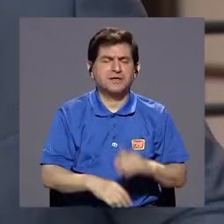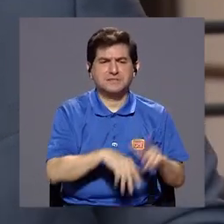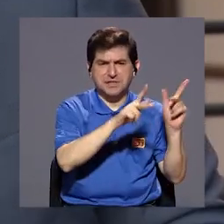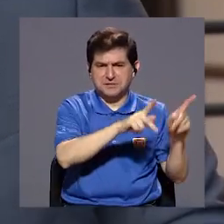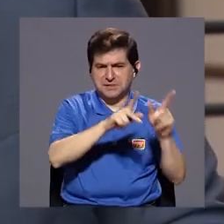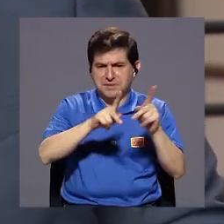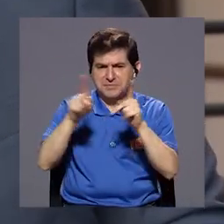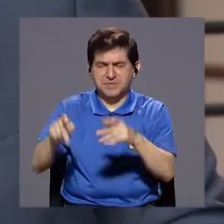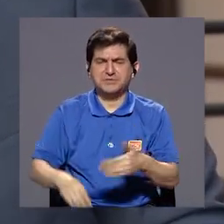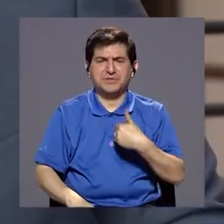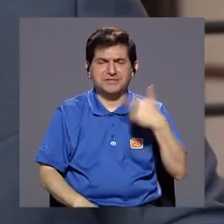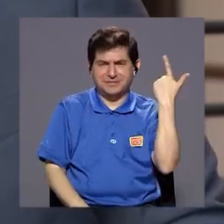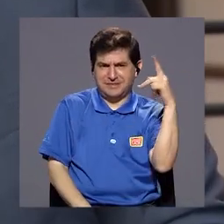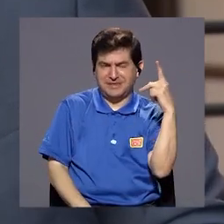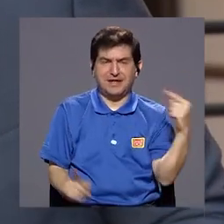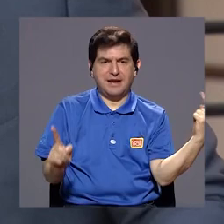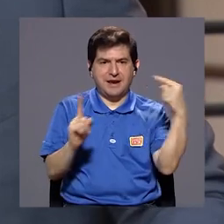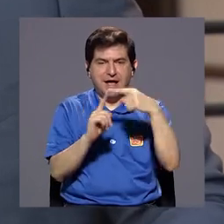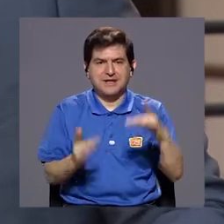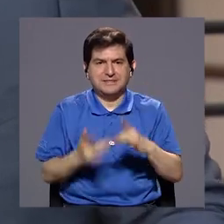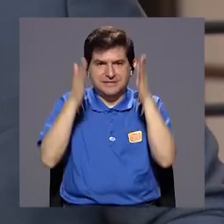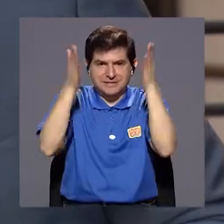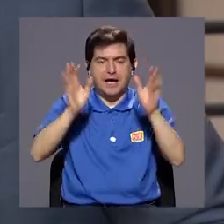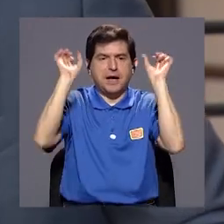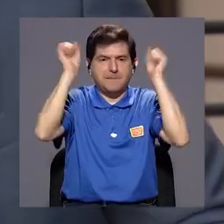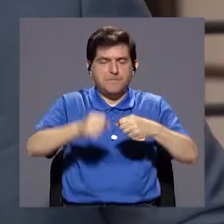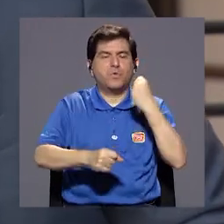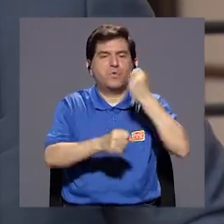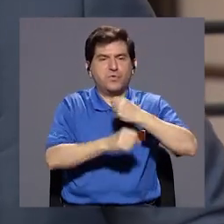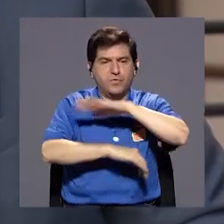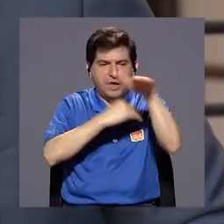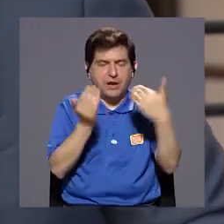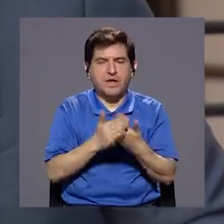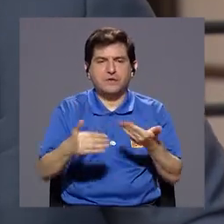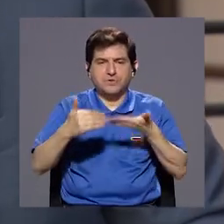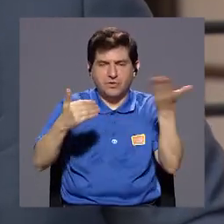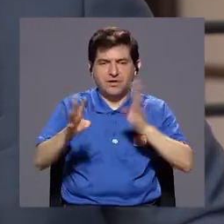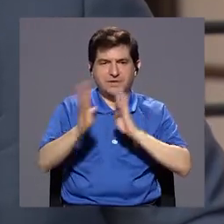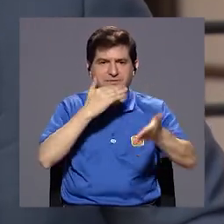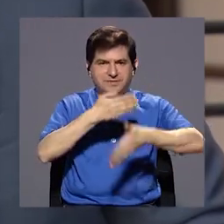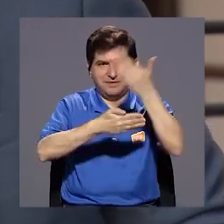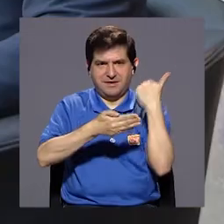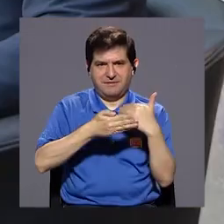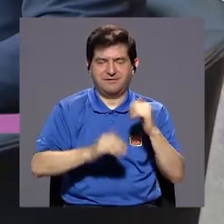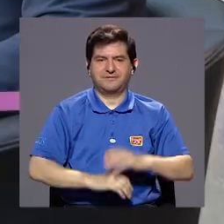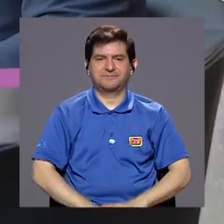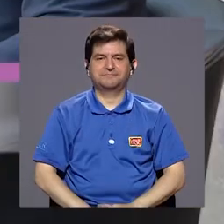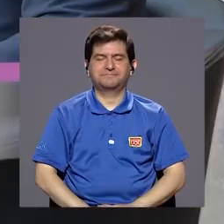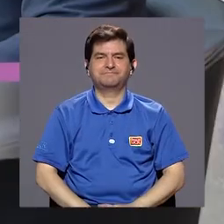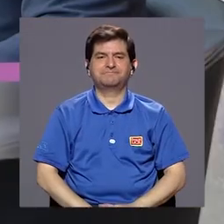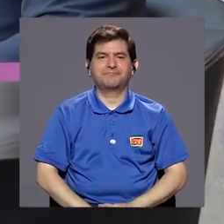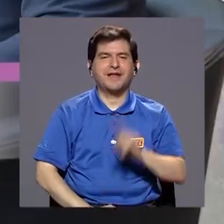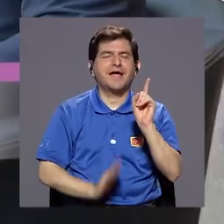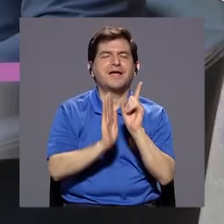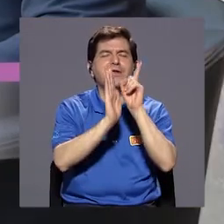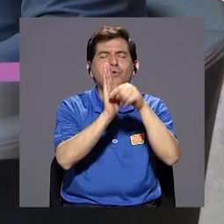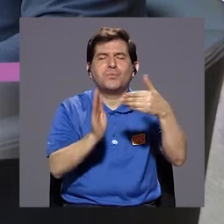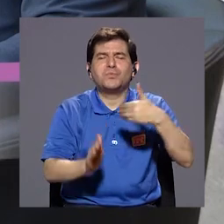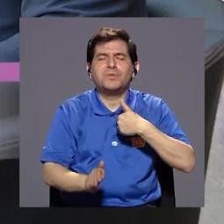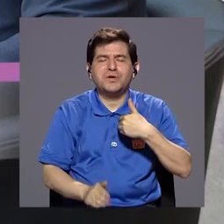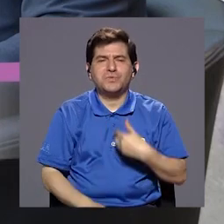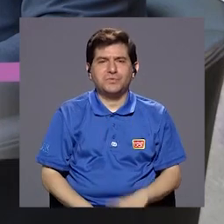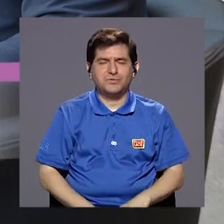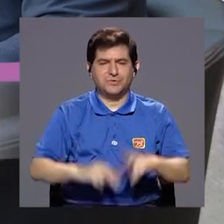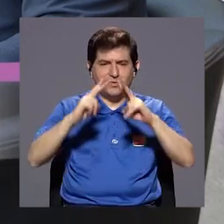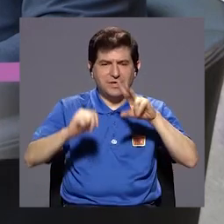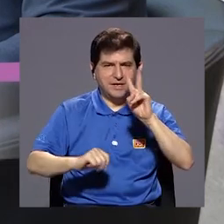de los pacientes que tienen riesgo, hasta un especialista, pueden trabajar en todos esos factores que estamos hablando. Doctor, nos queda un minutito y